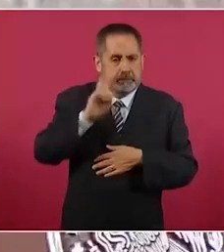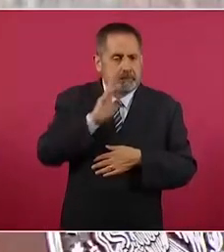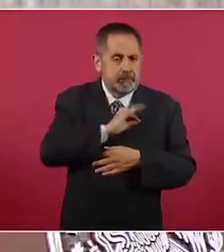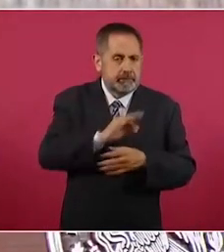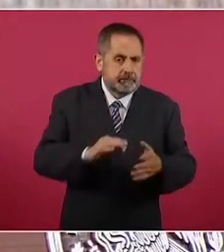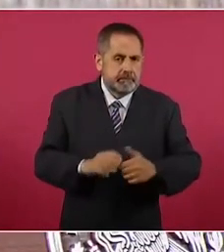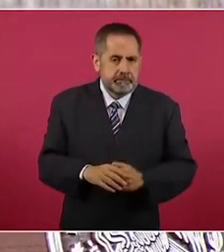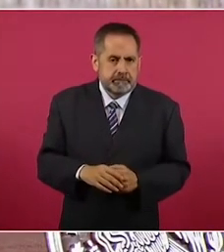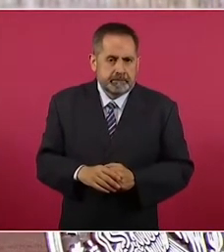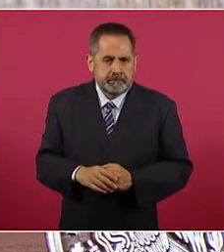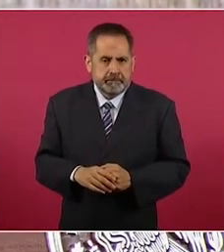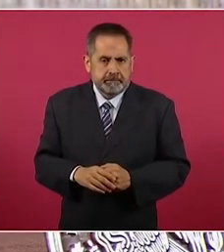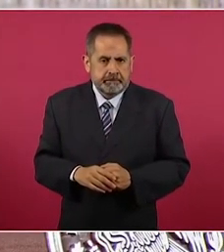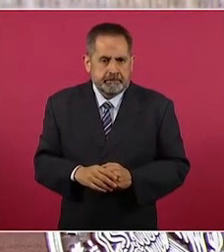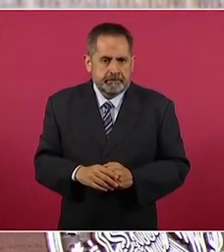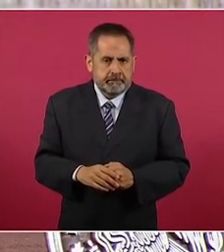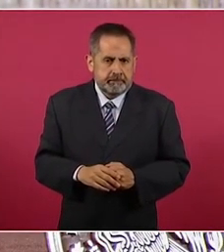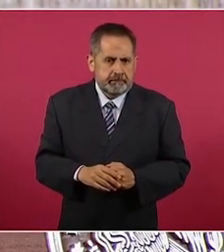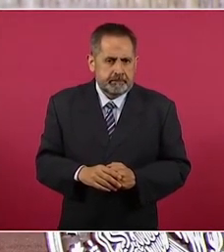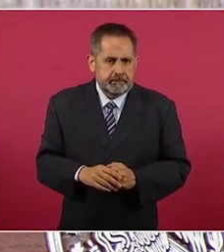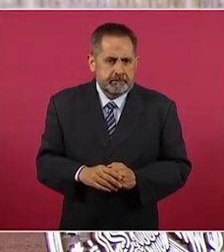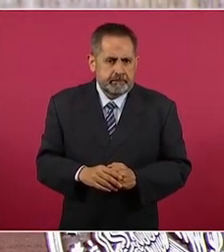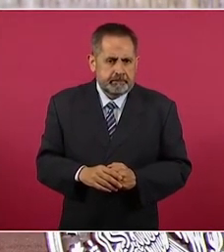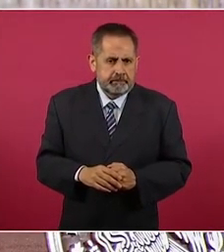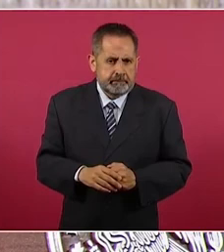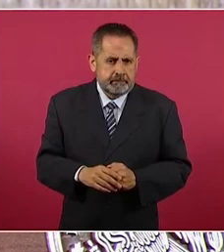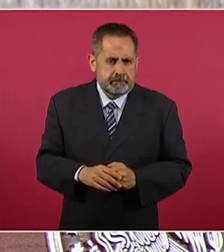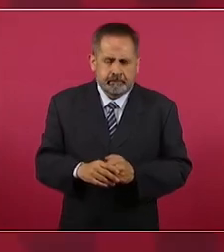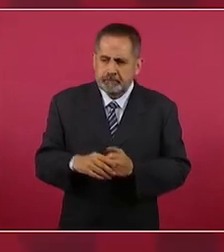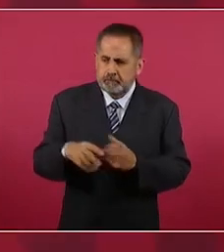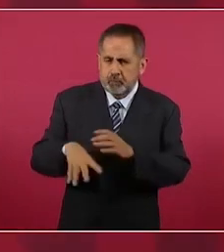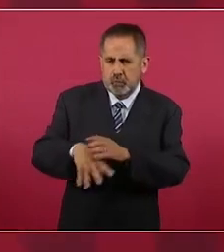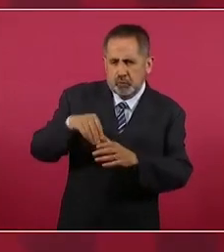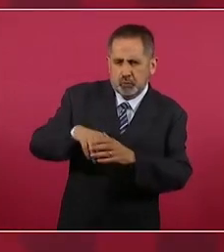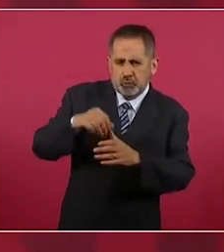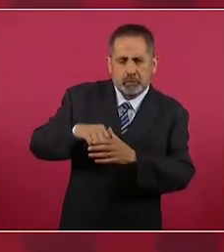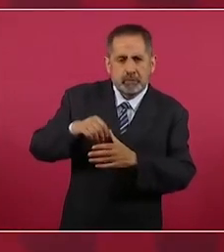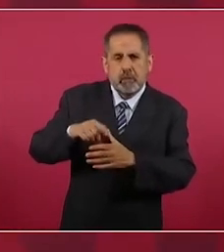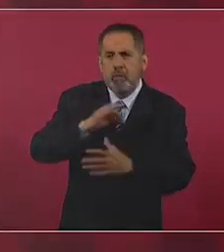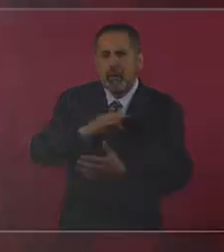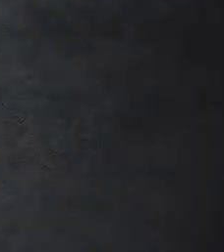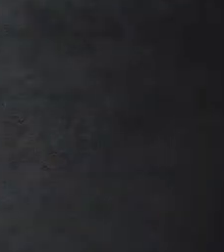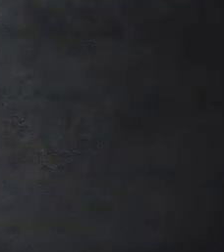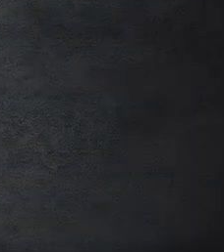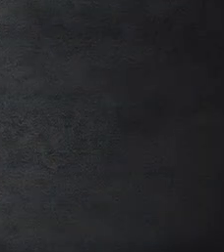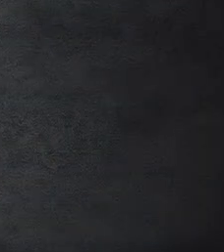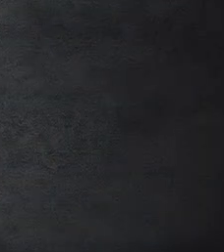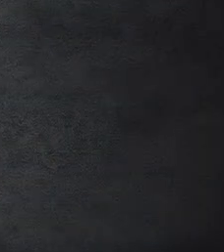bombas muy grandes que podemos llevar